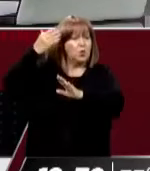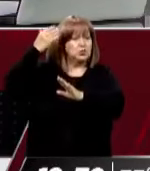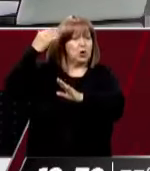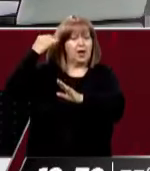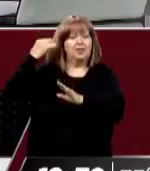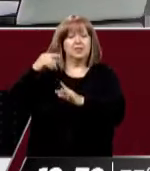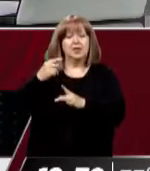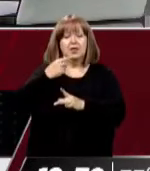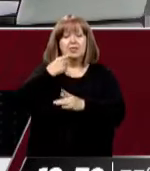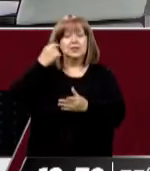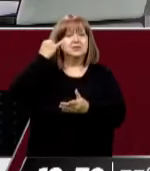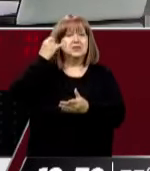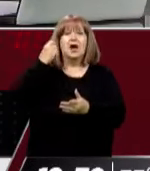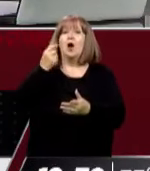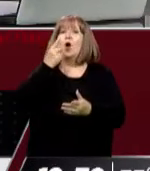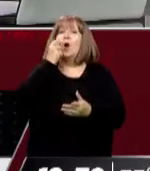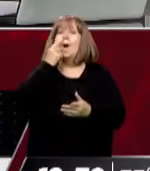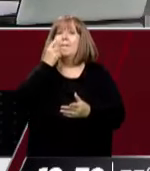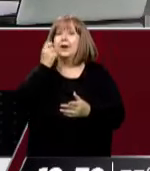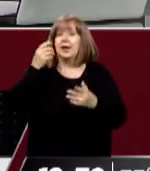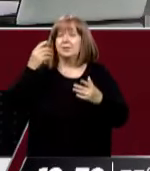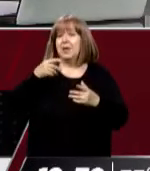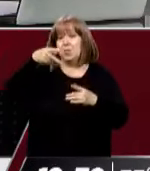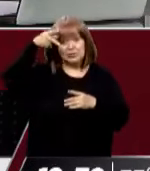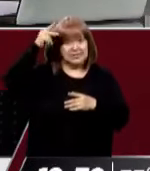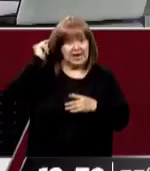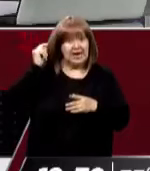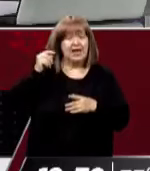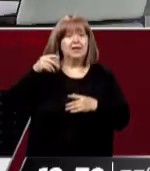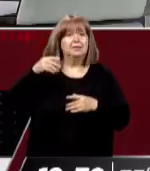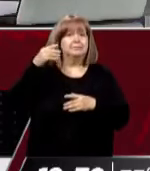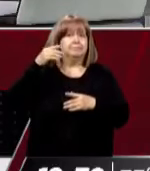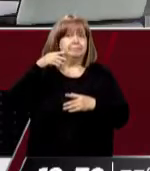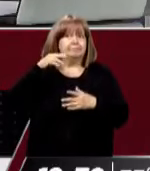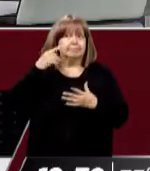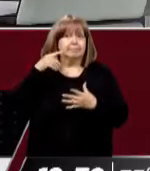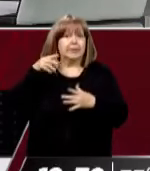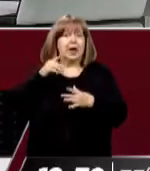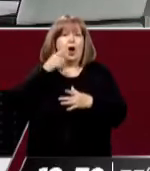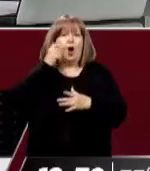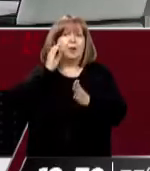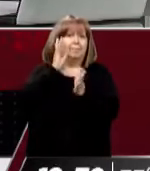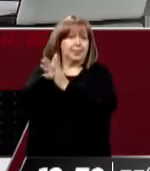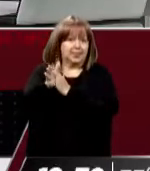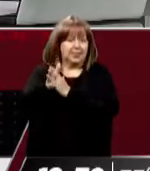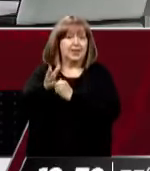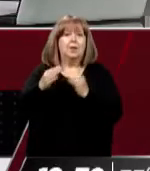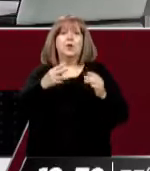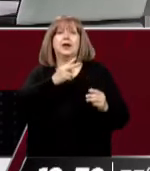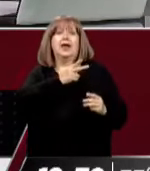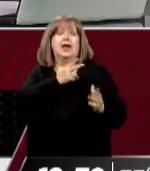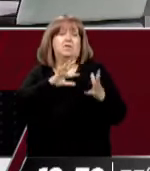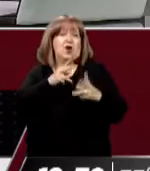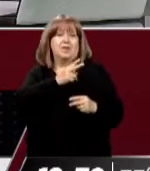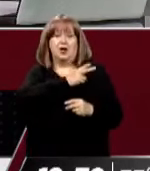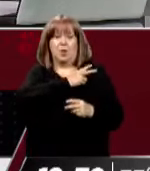una condena o por la justicia chilena, ¿no? Que tenía un pedido de captura. Exactamente, es uno de los referentes o el más conocido